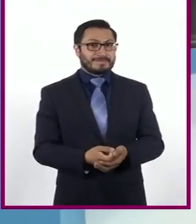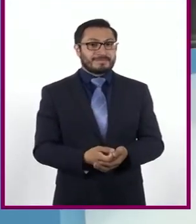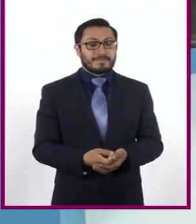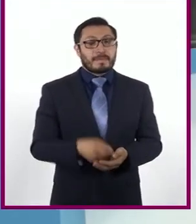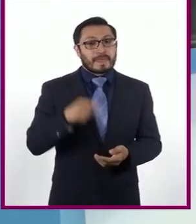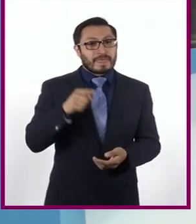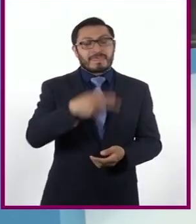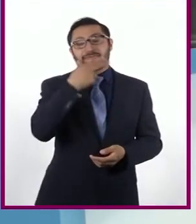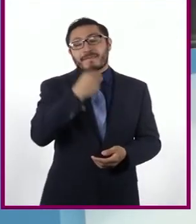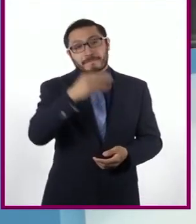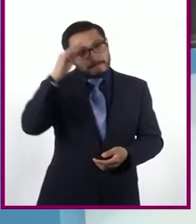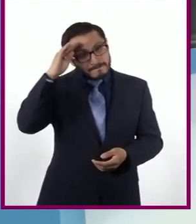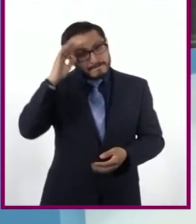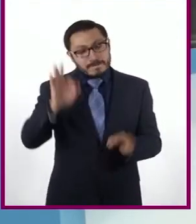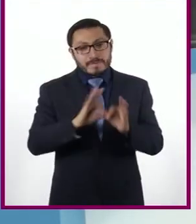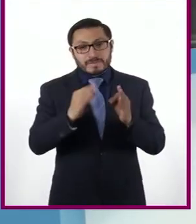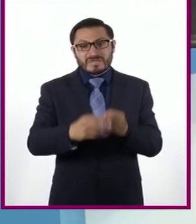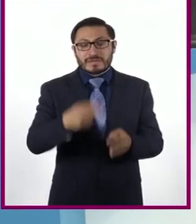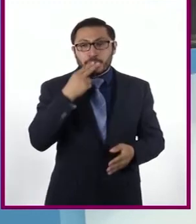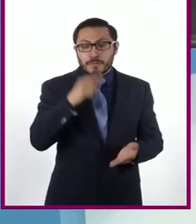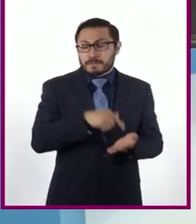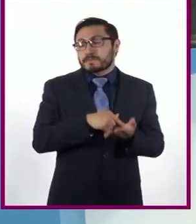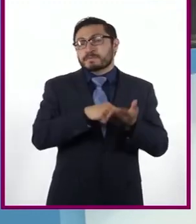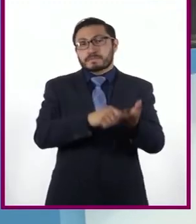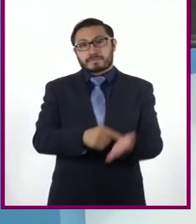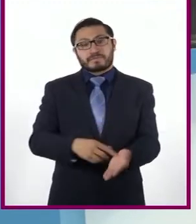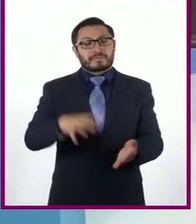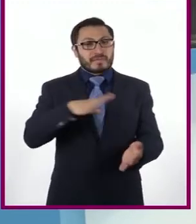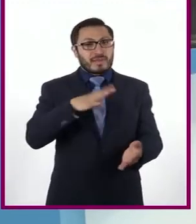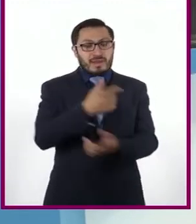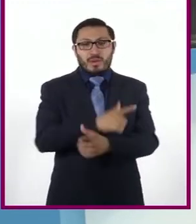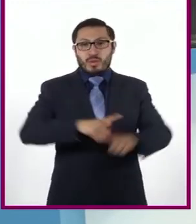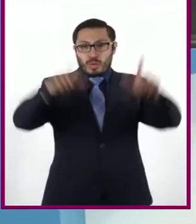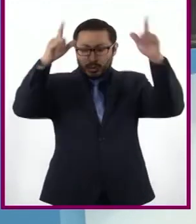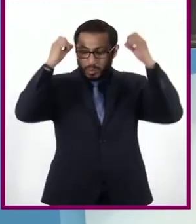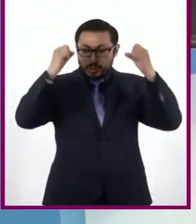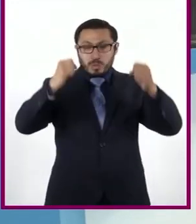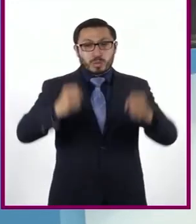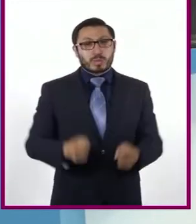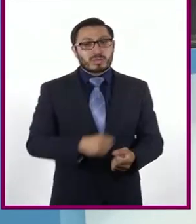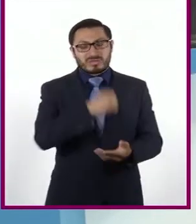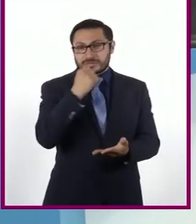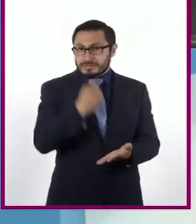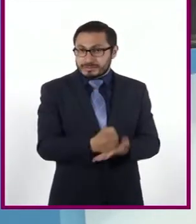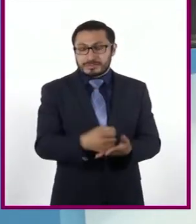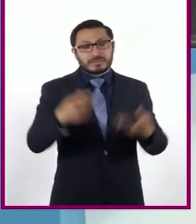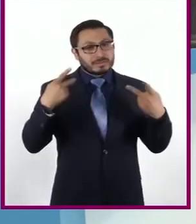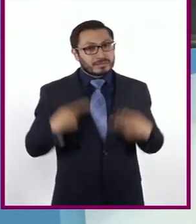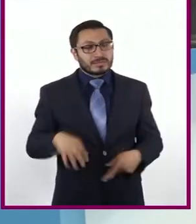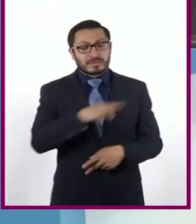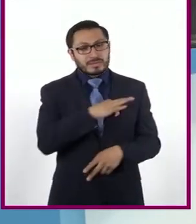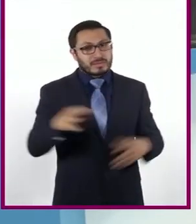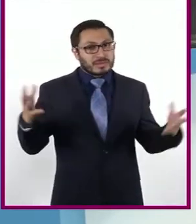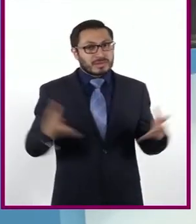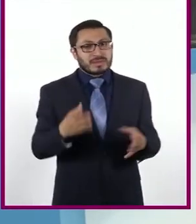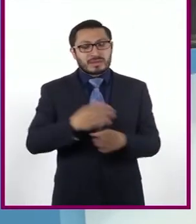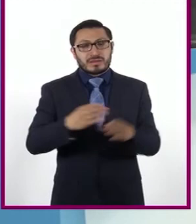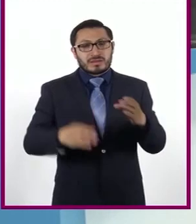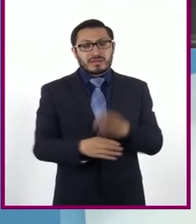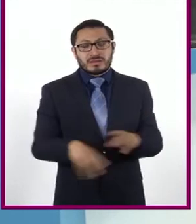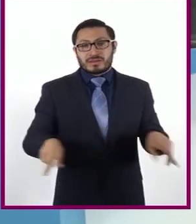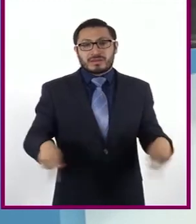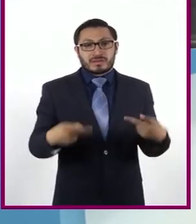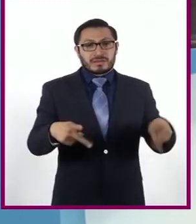Smith pensaba que al ejercer su iniciativa y teniendo sus libertades aseguradas, el individuo podía producir artículos que la